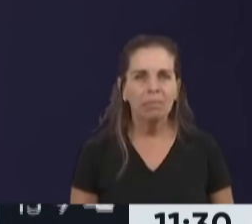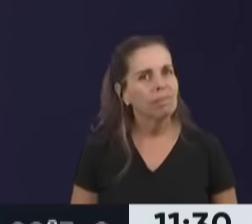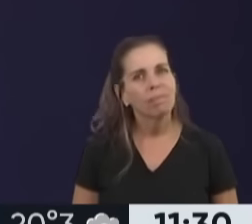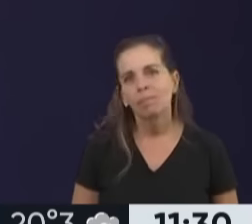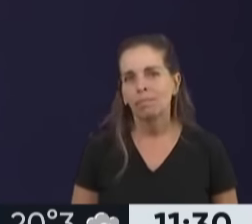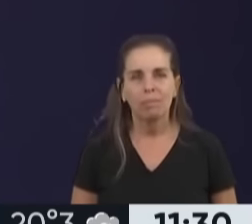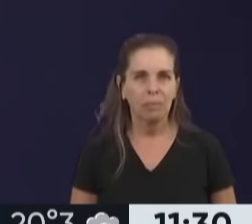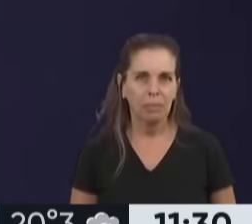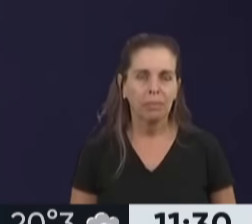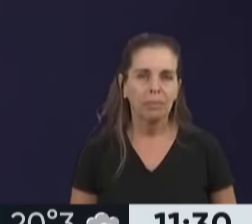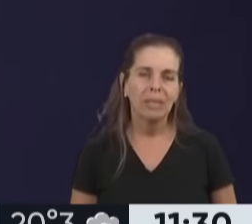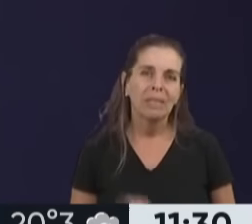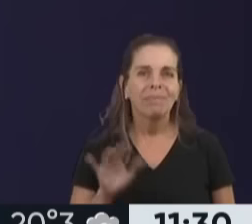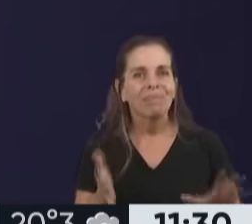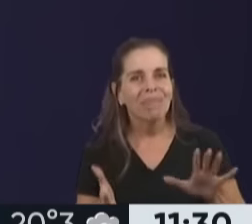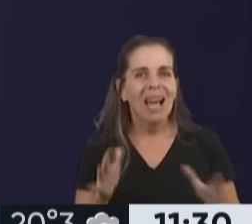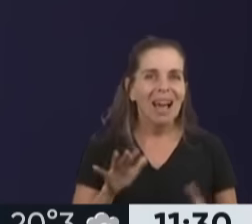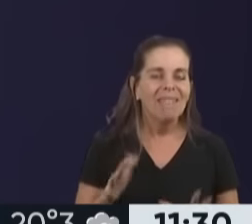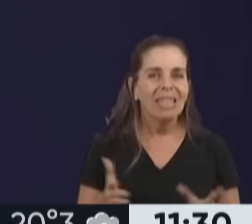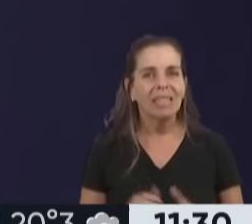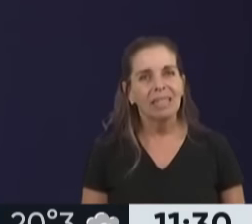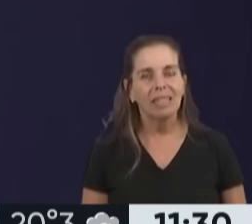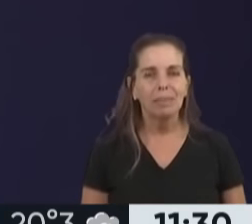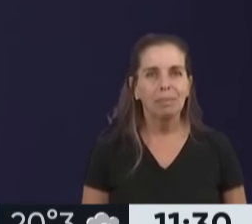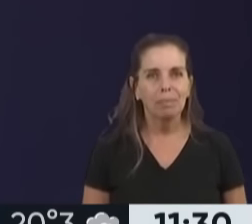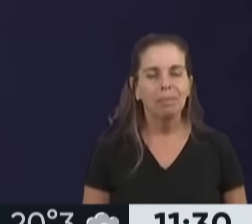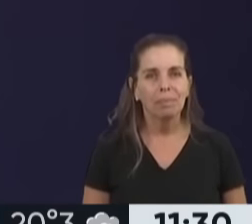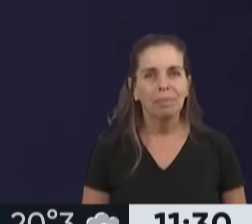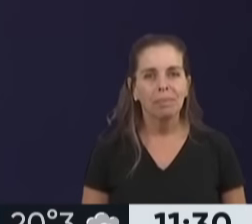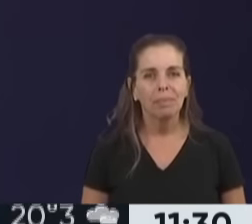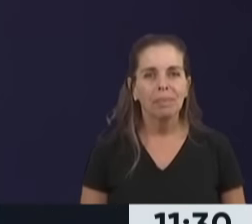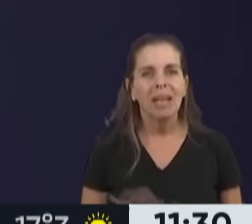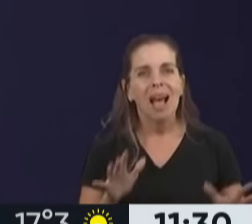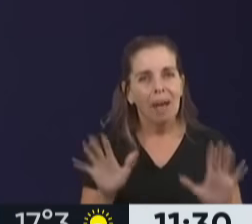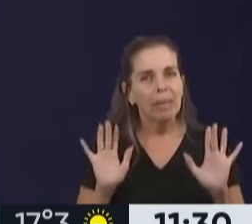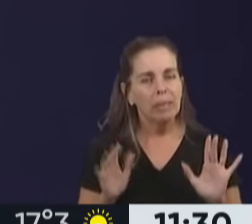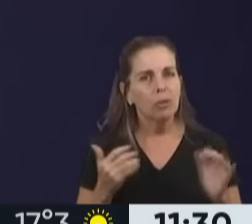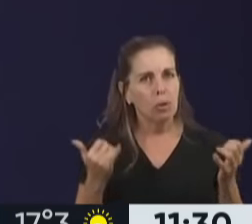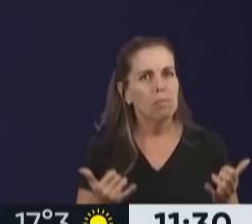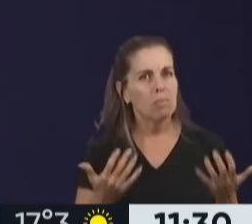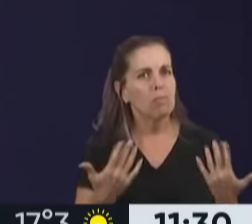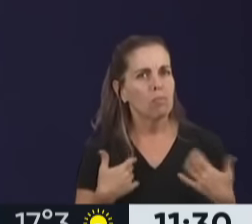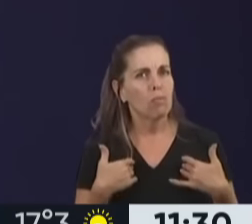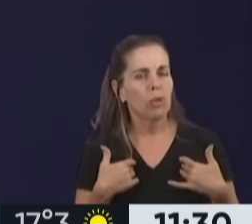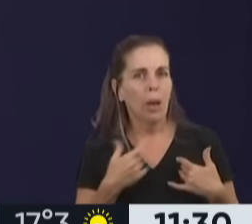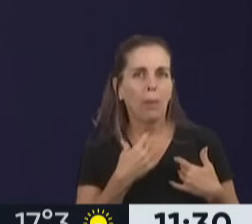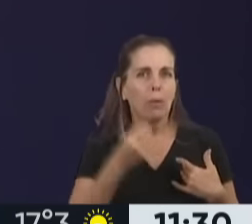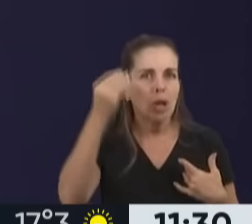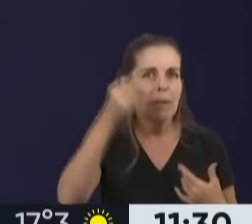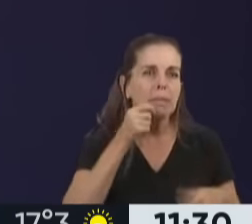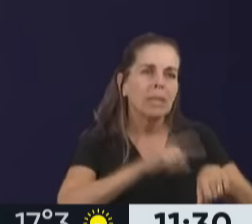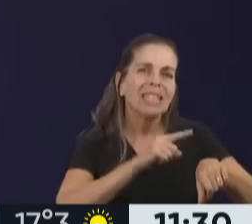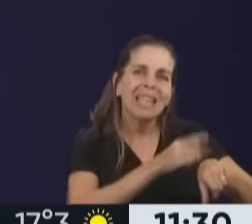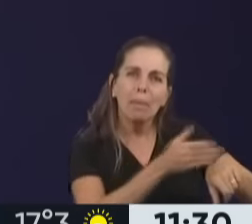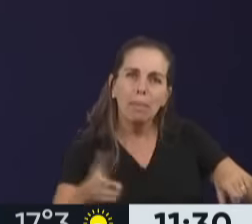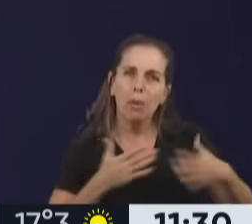pero a veces a veces ha yo me tomo tiempo para tratar de explicar con toda